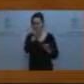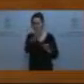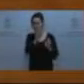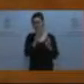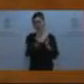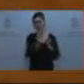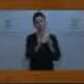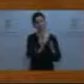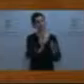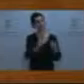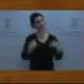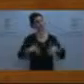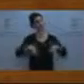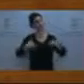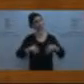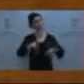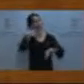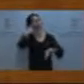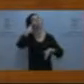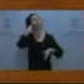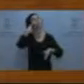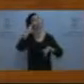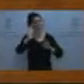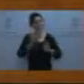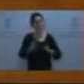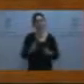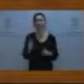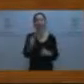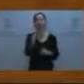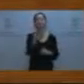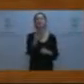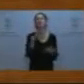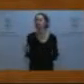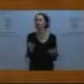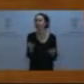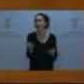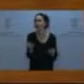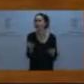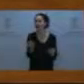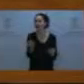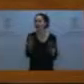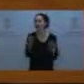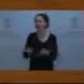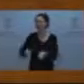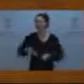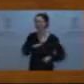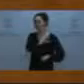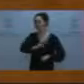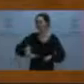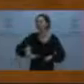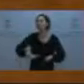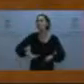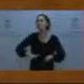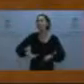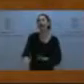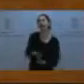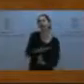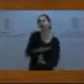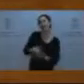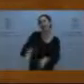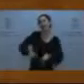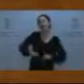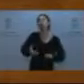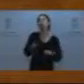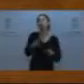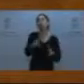colectivo. Lo que nos lleva a preguntarle ¿cuánto duran los acogimientos preadoptivos? La ley marca que pueden